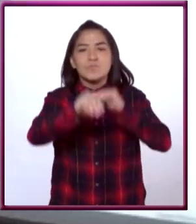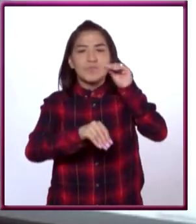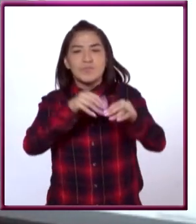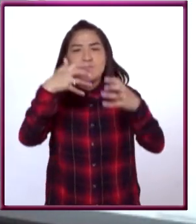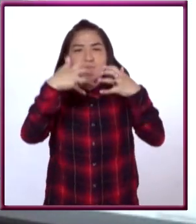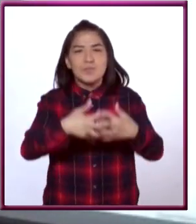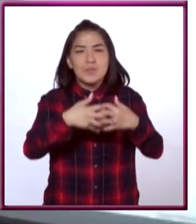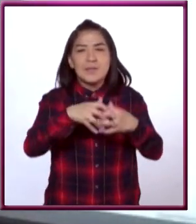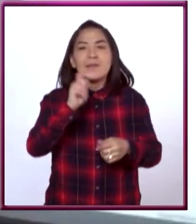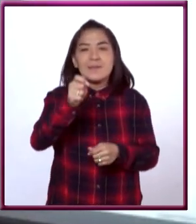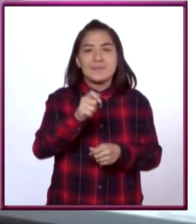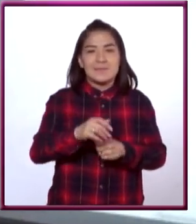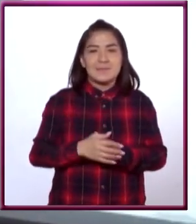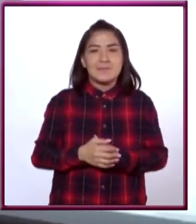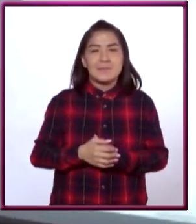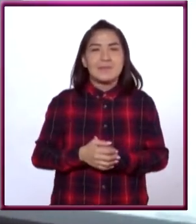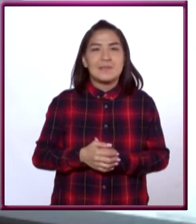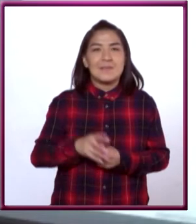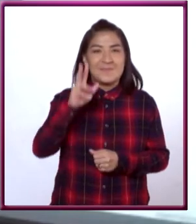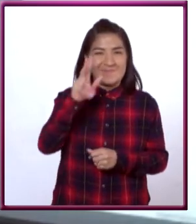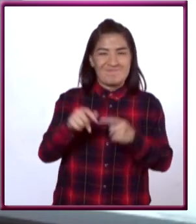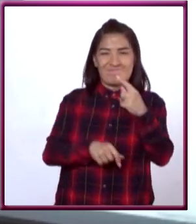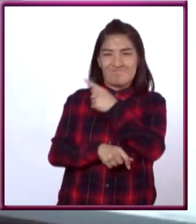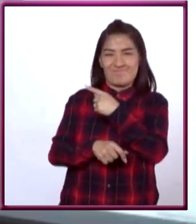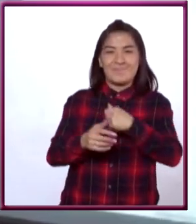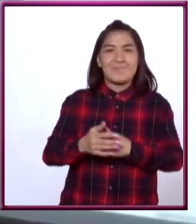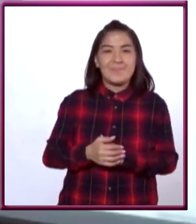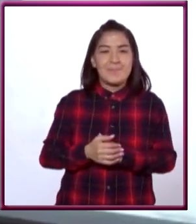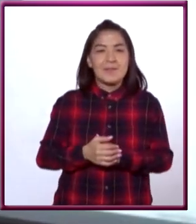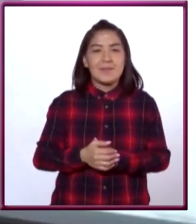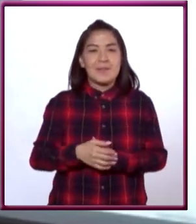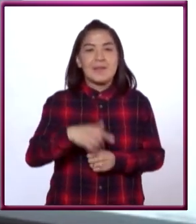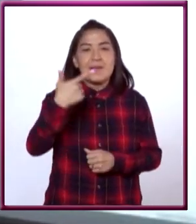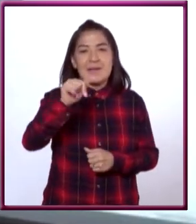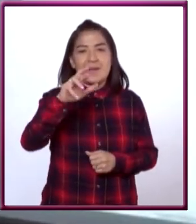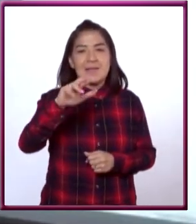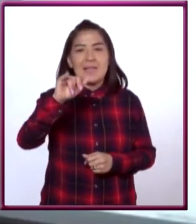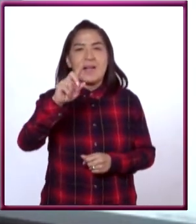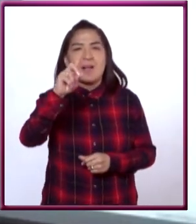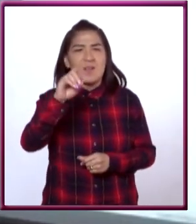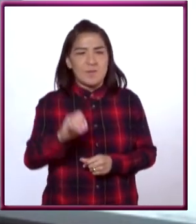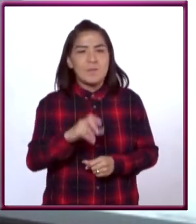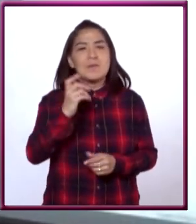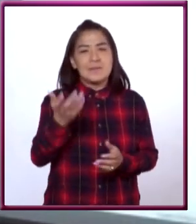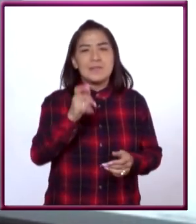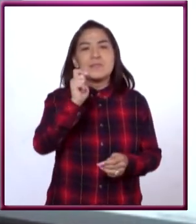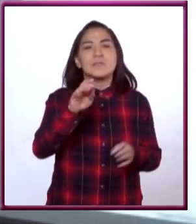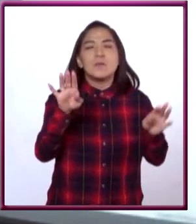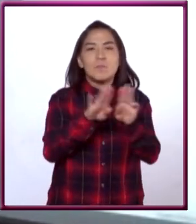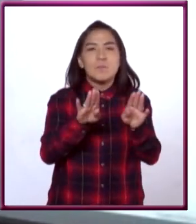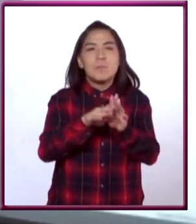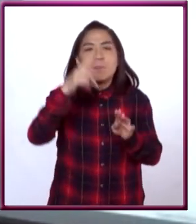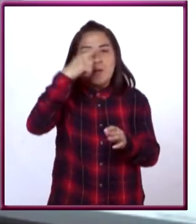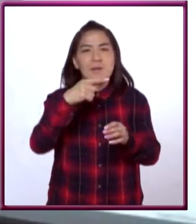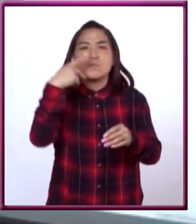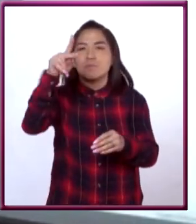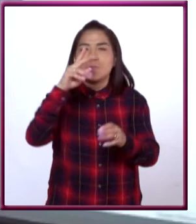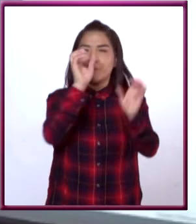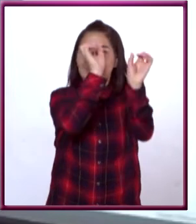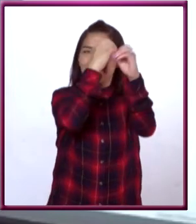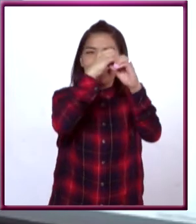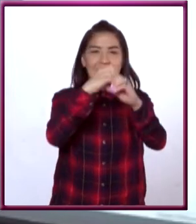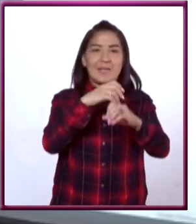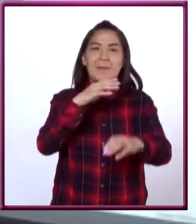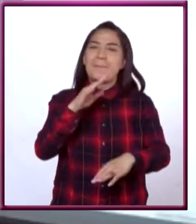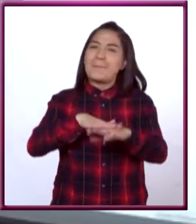fabricando justo esto que se llama Draguito, que es un instrumento